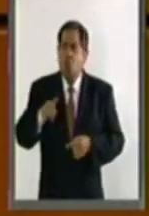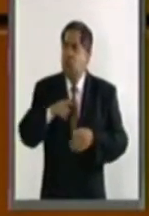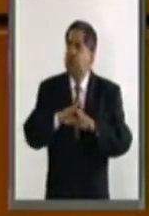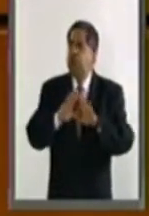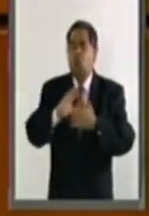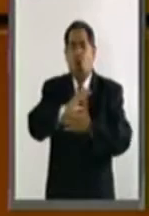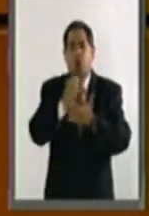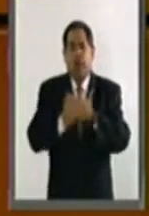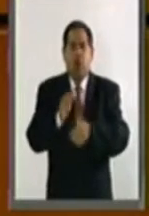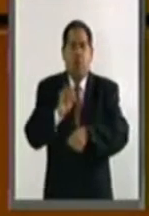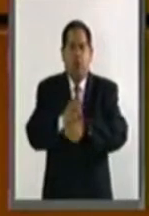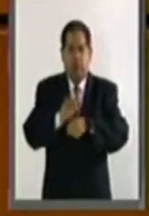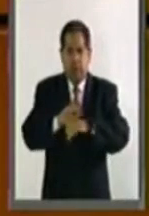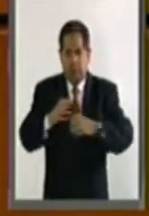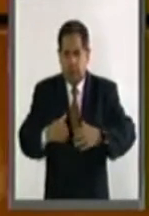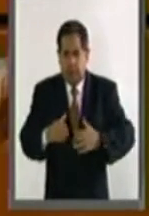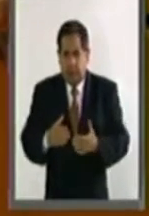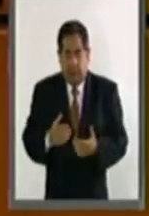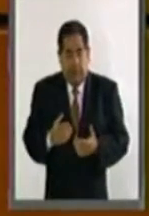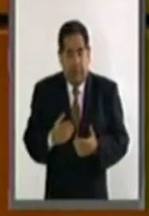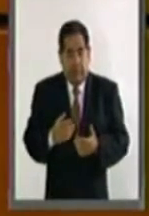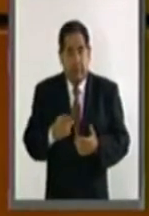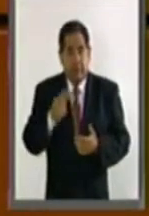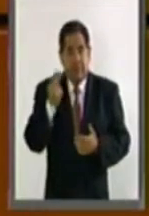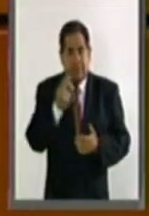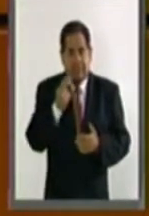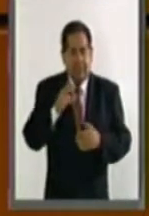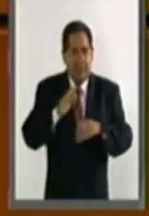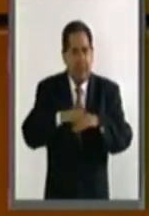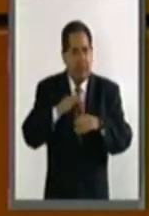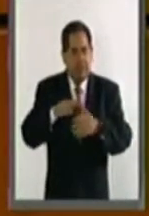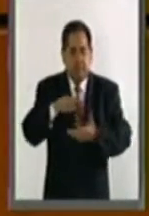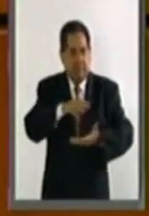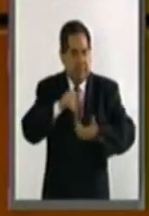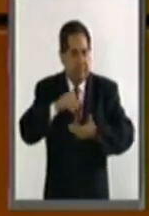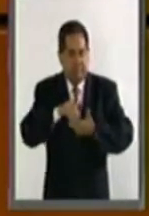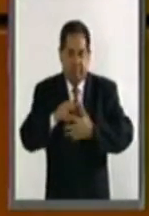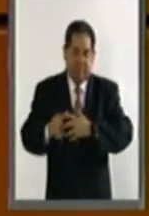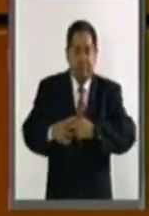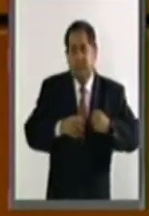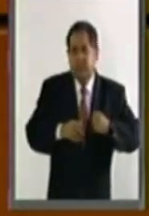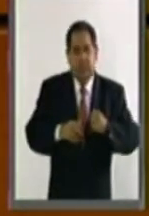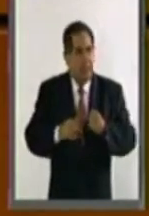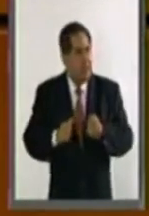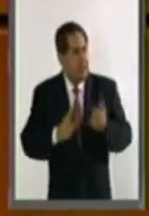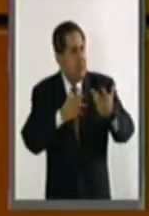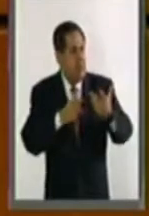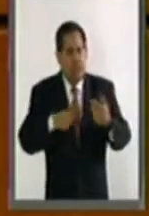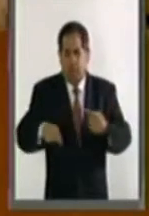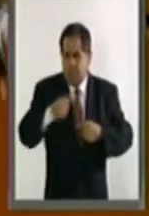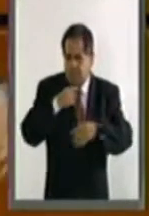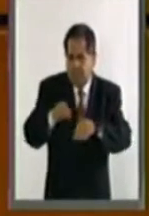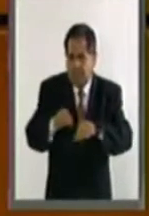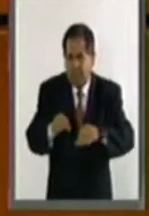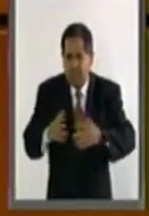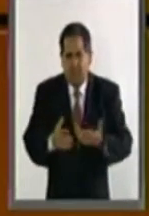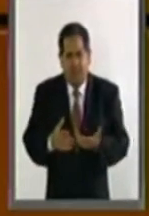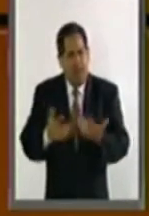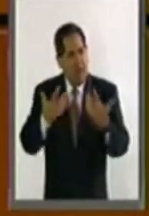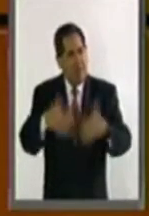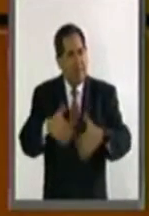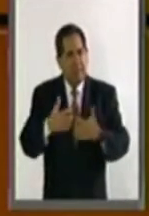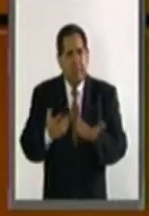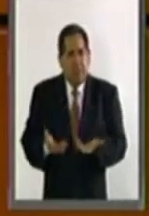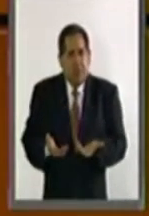contratos de protección y son los que se llevan dinero, explotan a los mismos trabajadores y a las